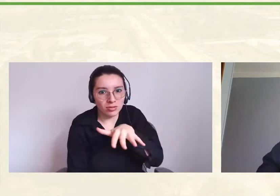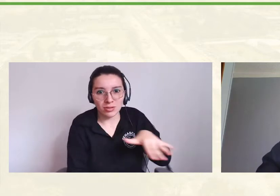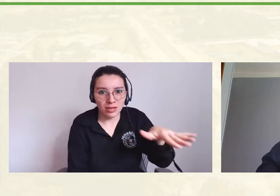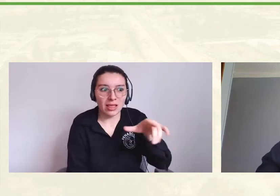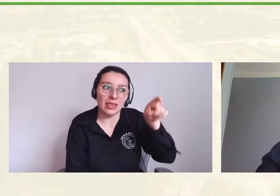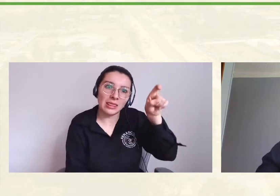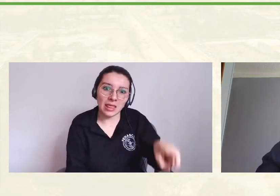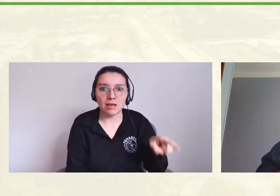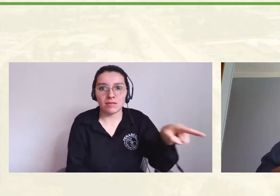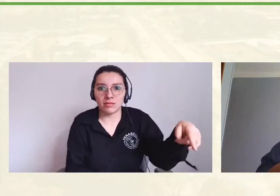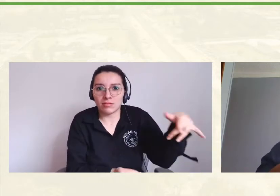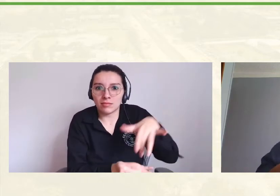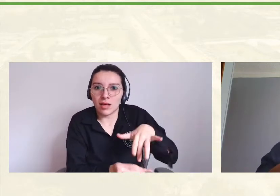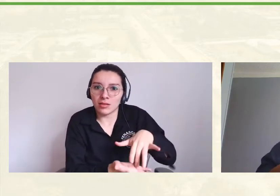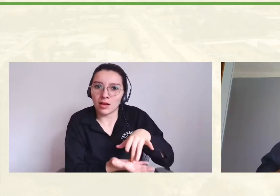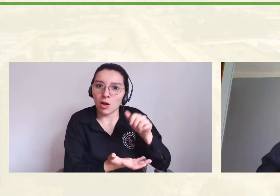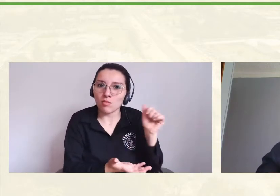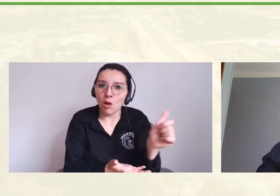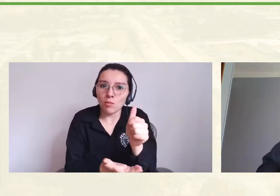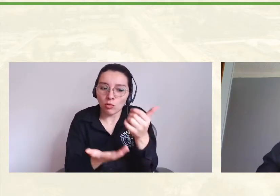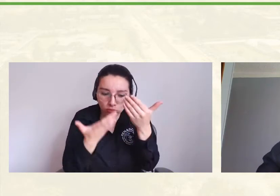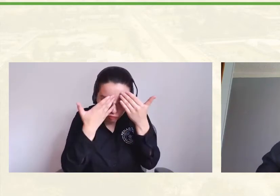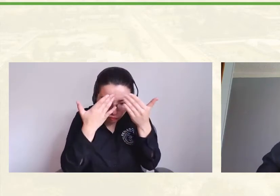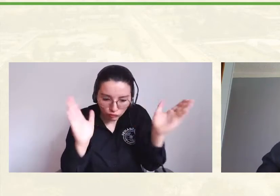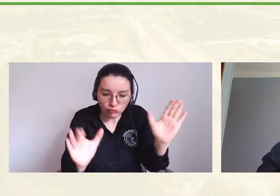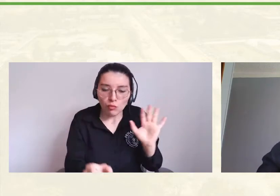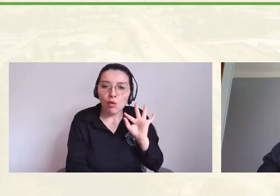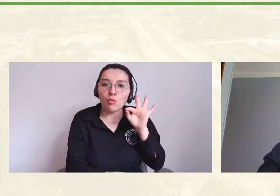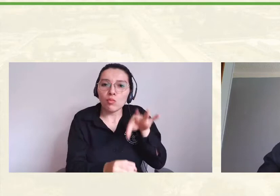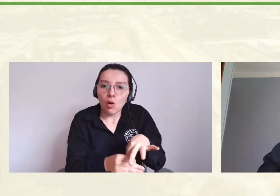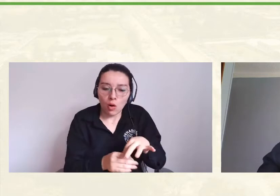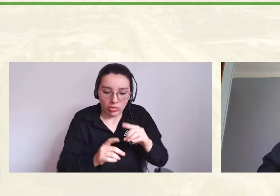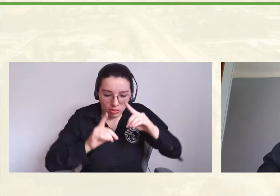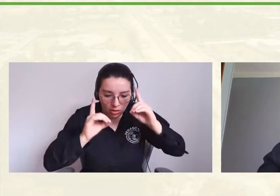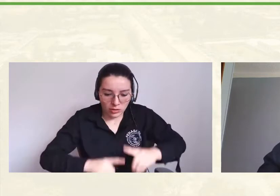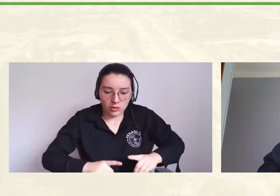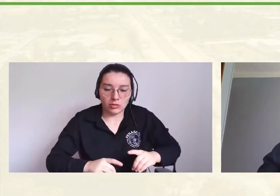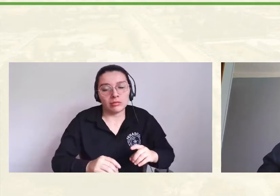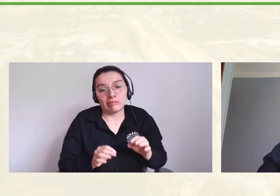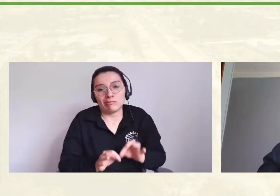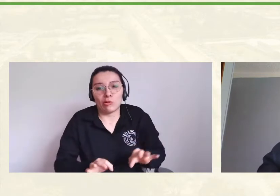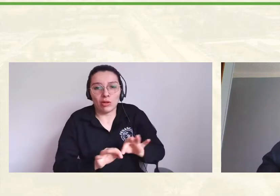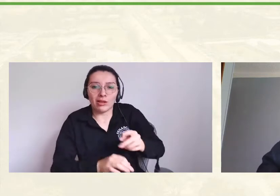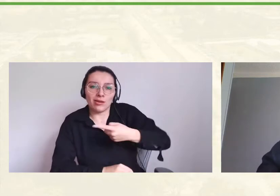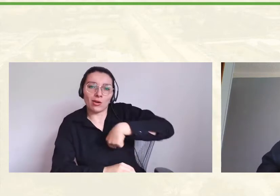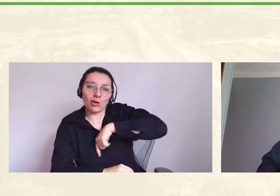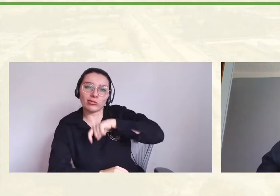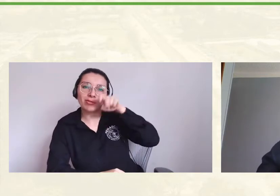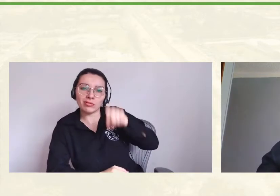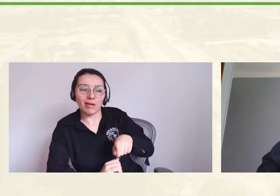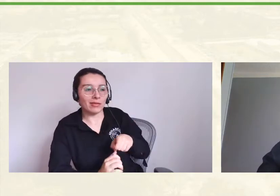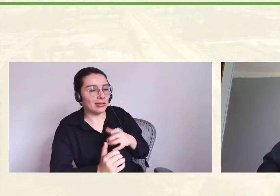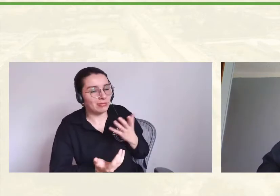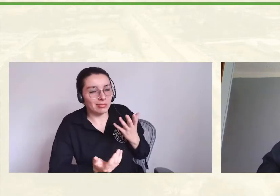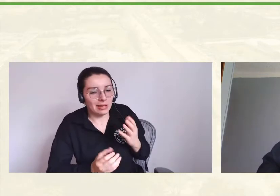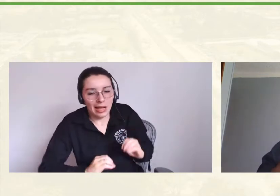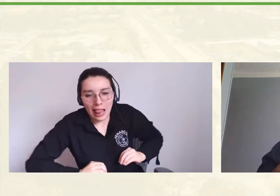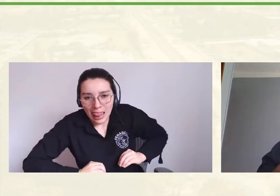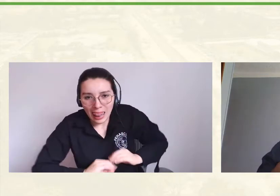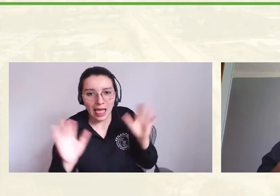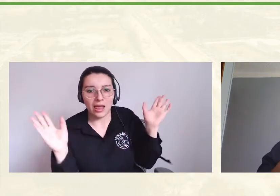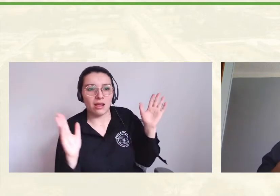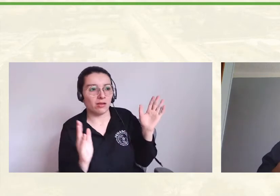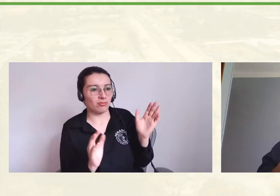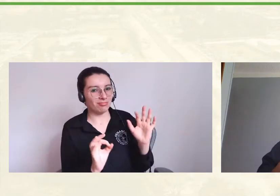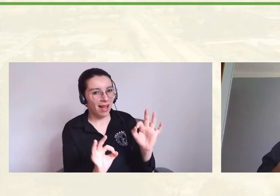procesos de deliberación y esa deliberación necesita sí o sí de la información, digamos, con mayor calidad